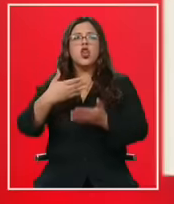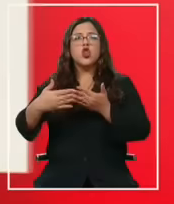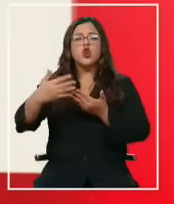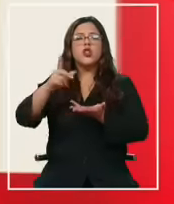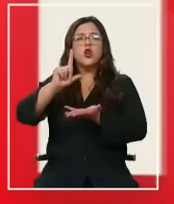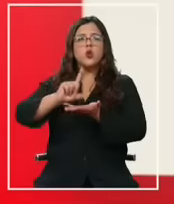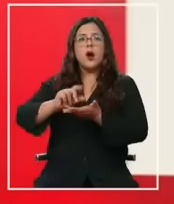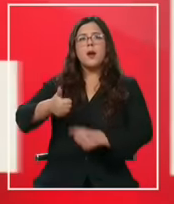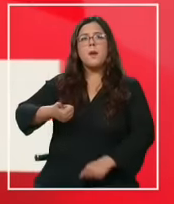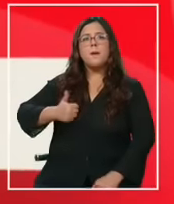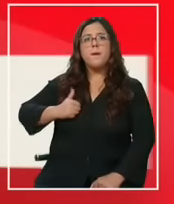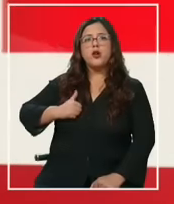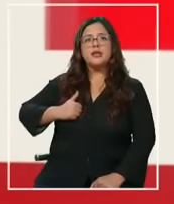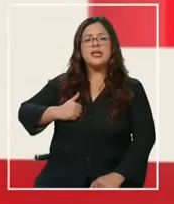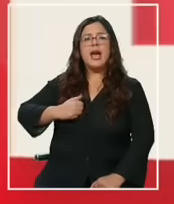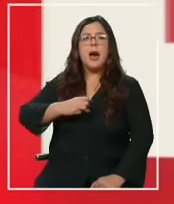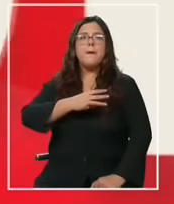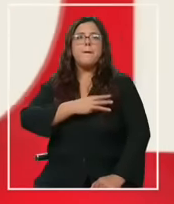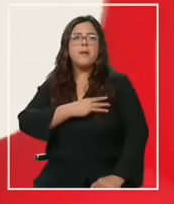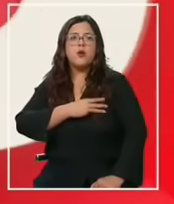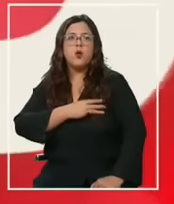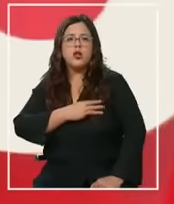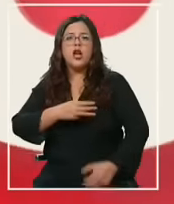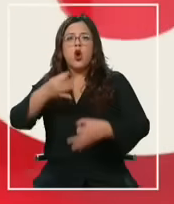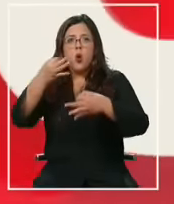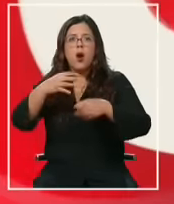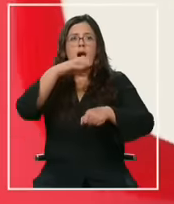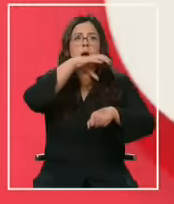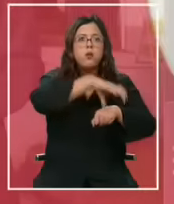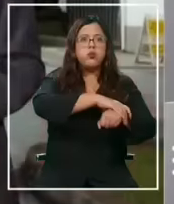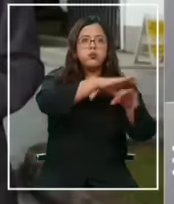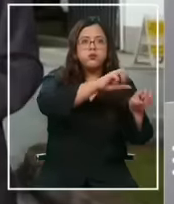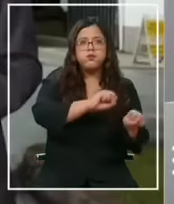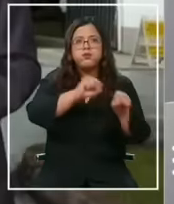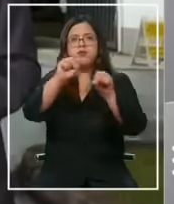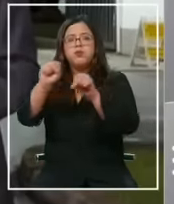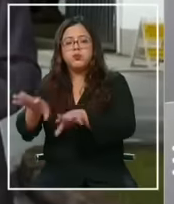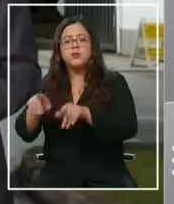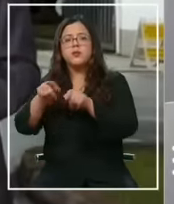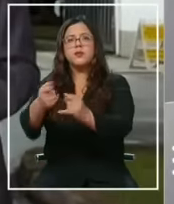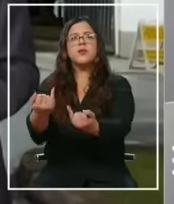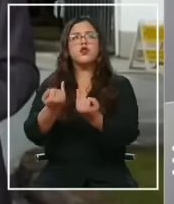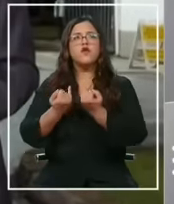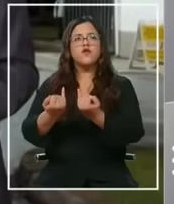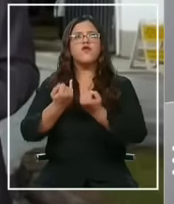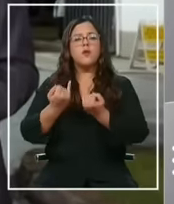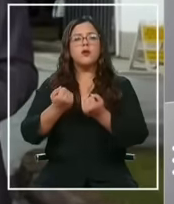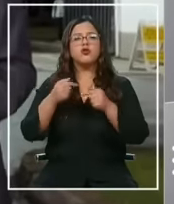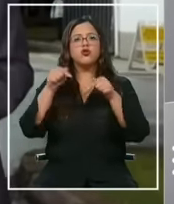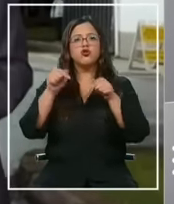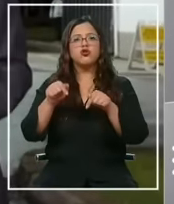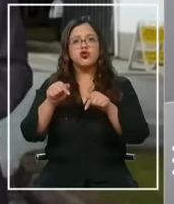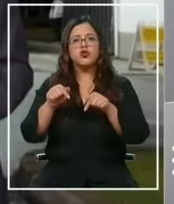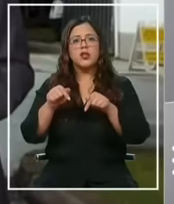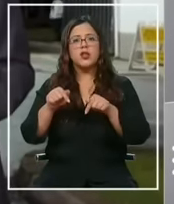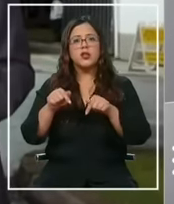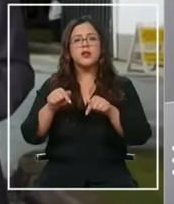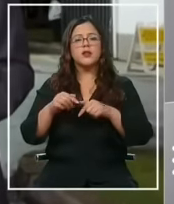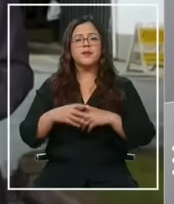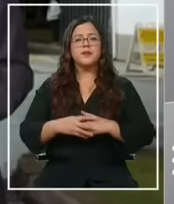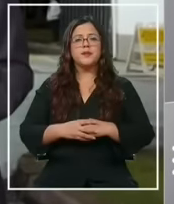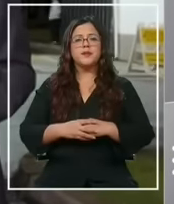fue trasladado Dayonis Junior Orozco tras ser detenido. Y tiene, por supuesto, información de este último